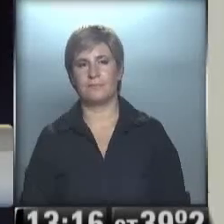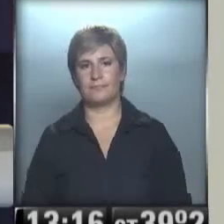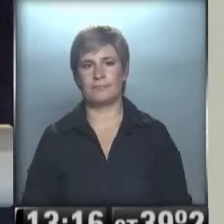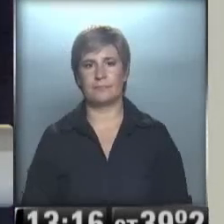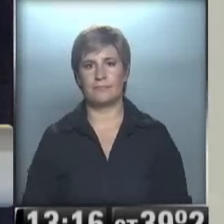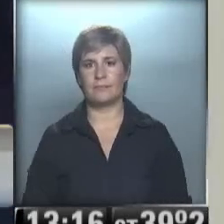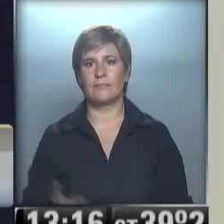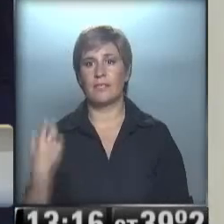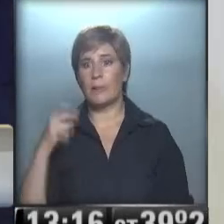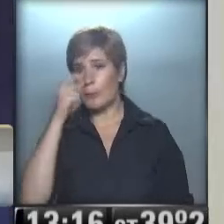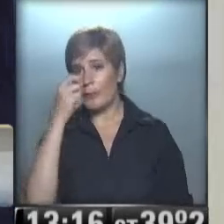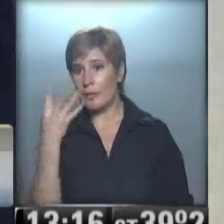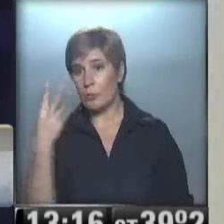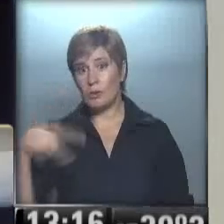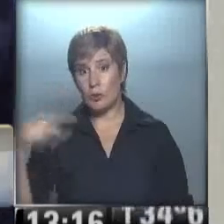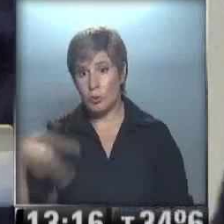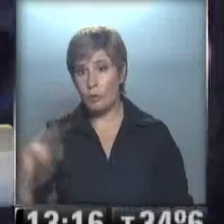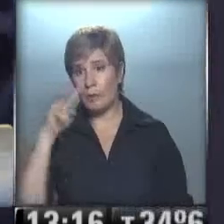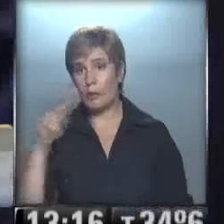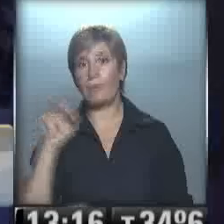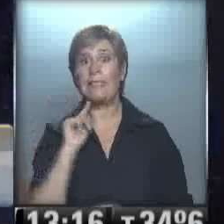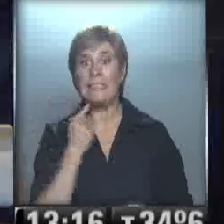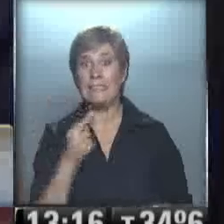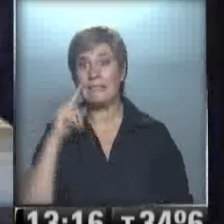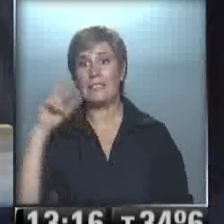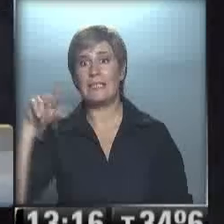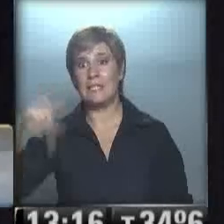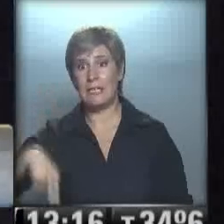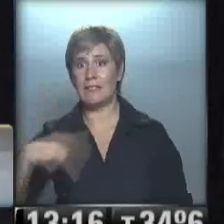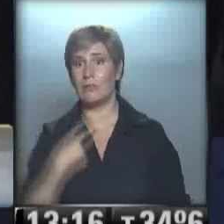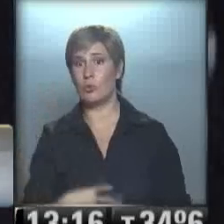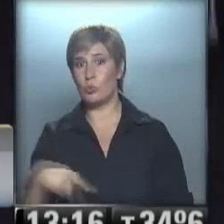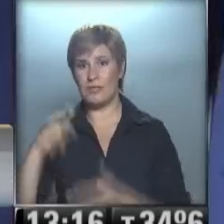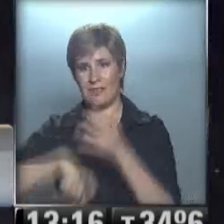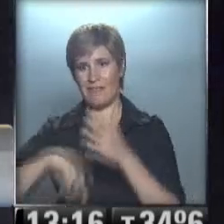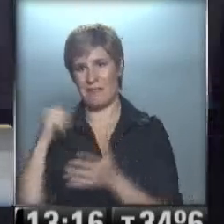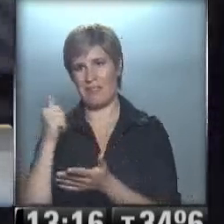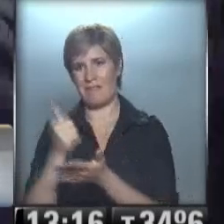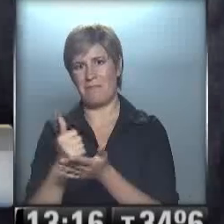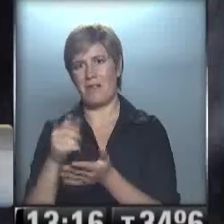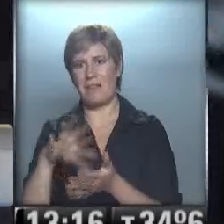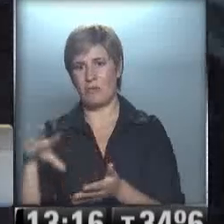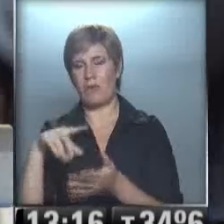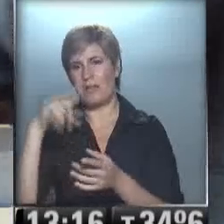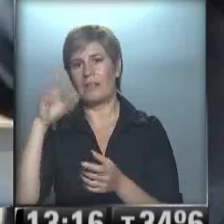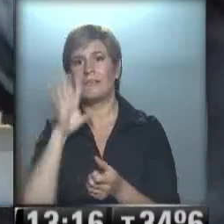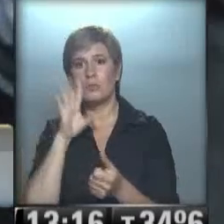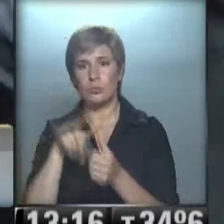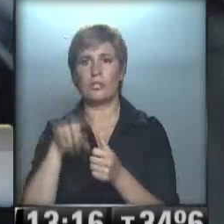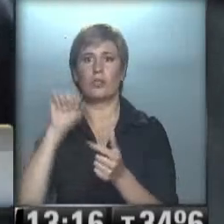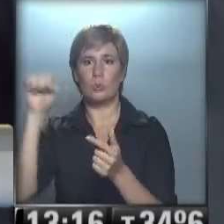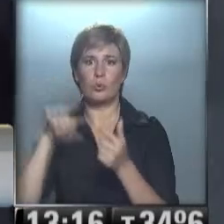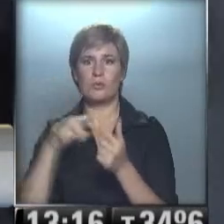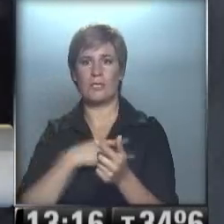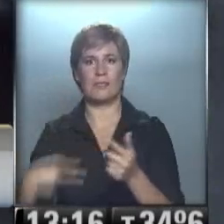El 24 de noviembre de 2013, Irán firmó en Ginebra, Suiza, un acuerdo con Estados Unidos, Rusia, China,